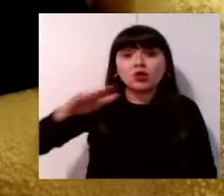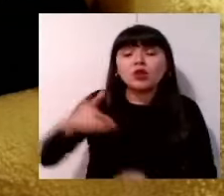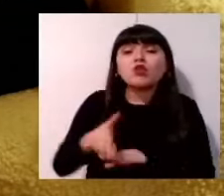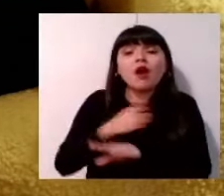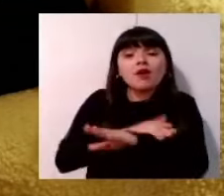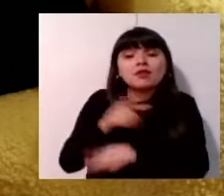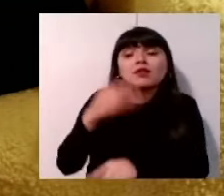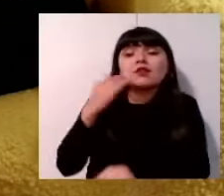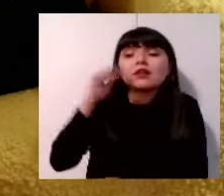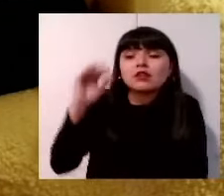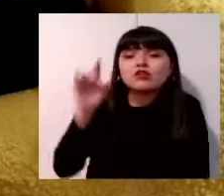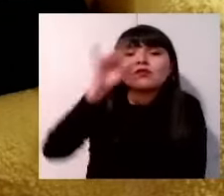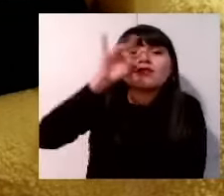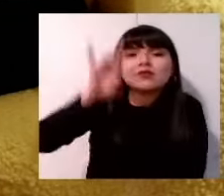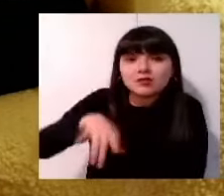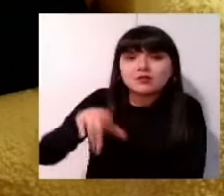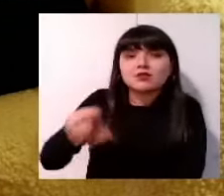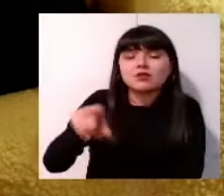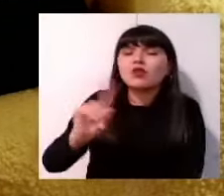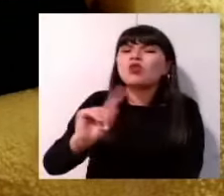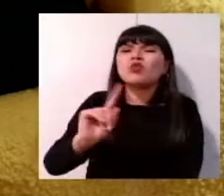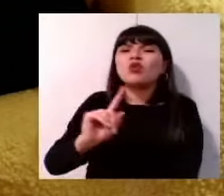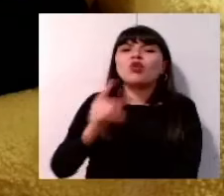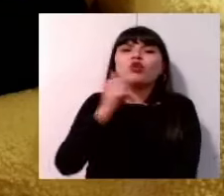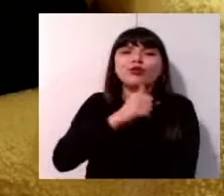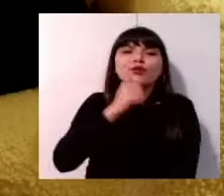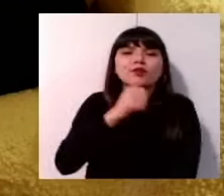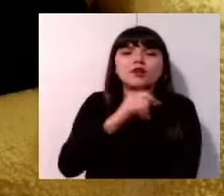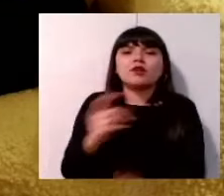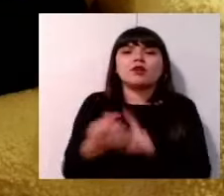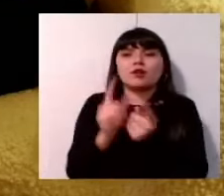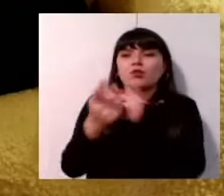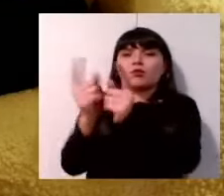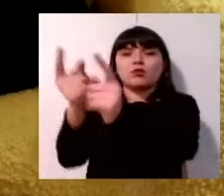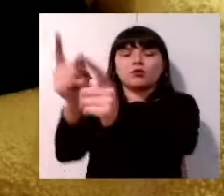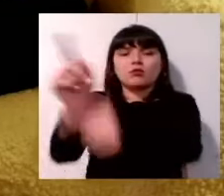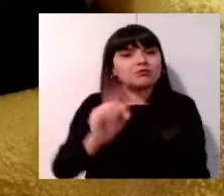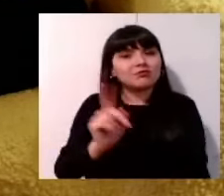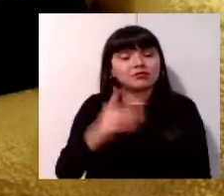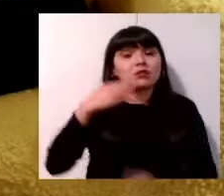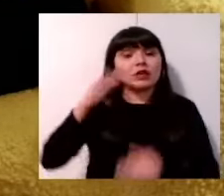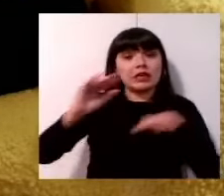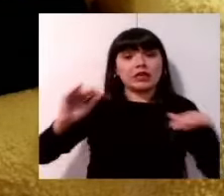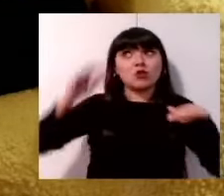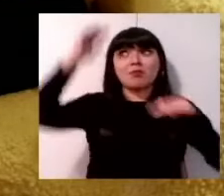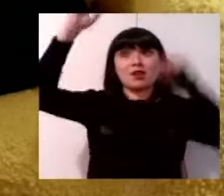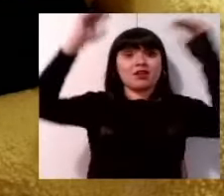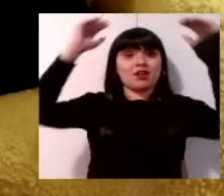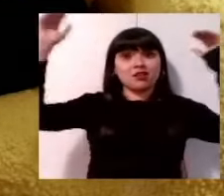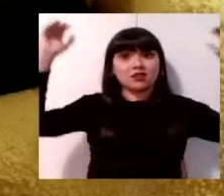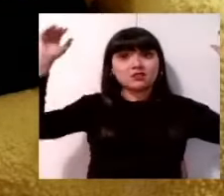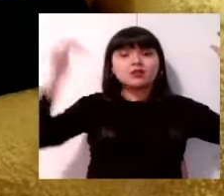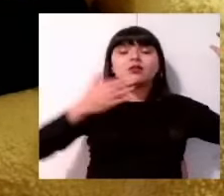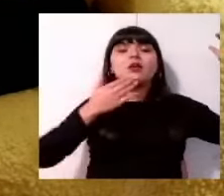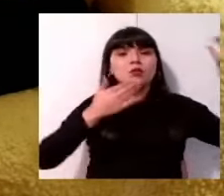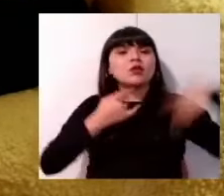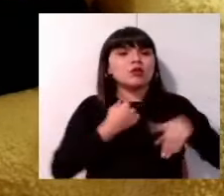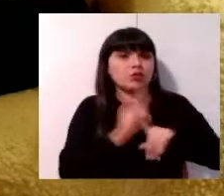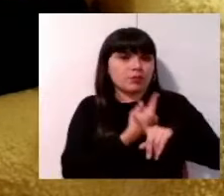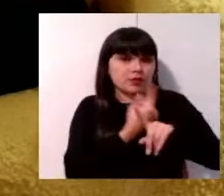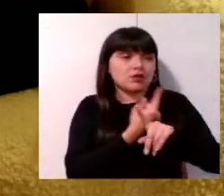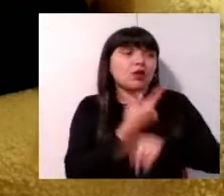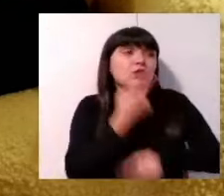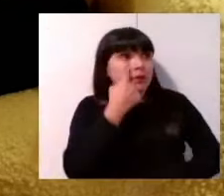no ir cambiando todos los días o ir innovando. Los niños más grandes, incluso conversarlo cuando uno quiere hacer un cambio,